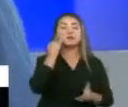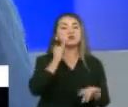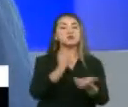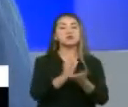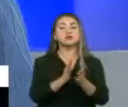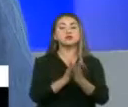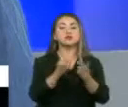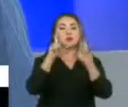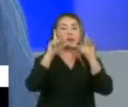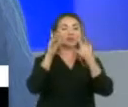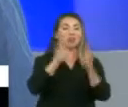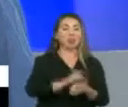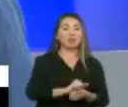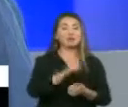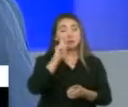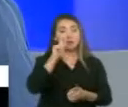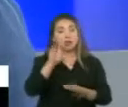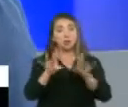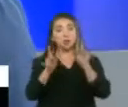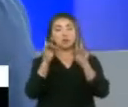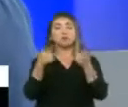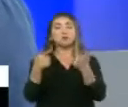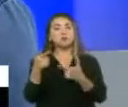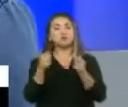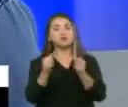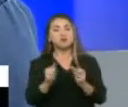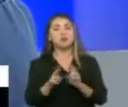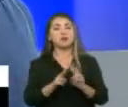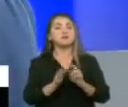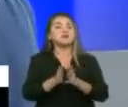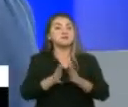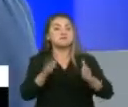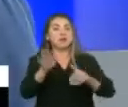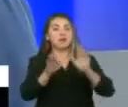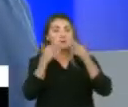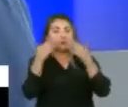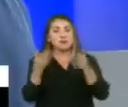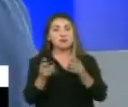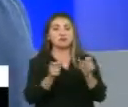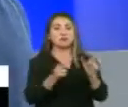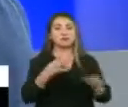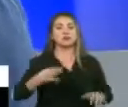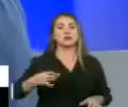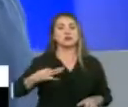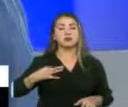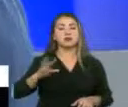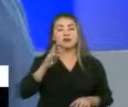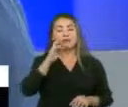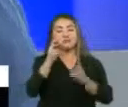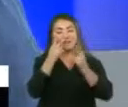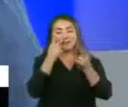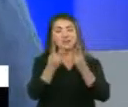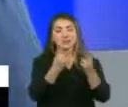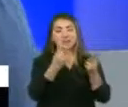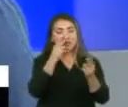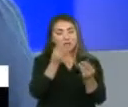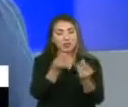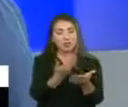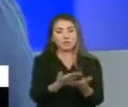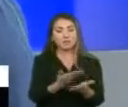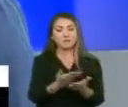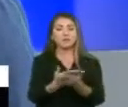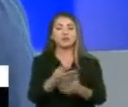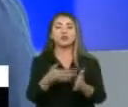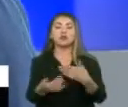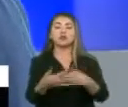totalmente desprestigiadas, pero se dan cuenta que desde la política se puede hacer mucho en beneficio de la ciudadanía. Y eso es mucho más visible y es mucho más tangible en las